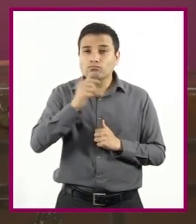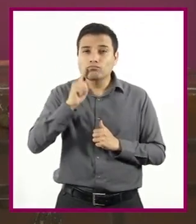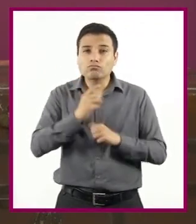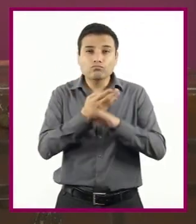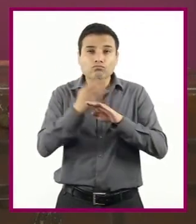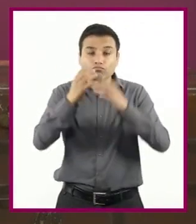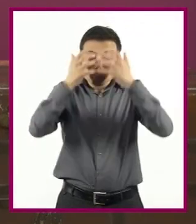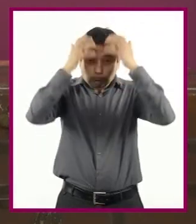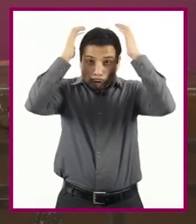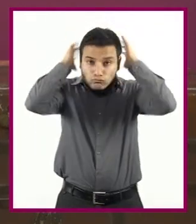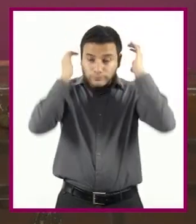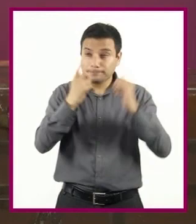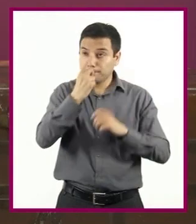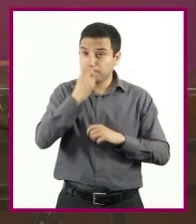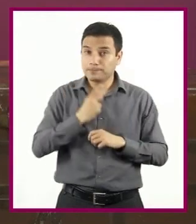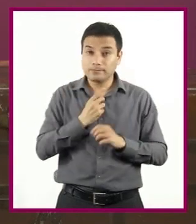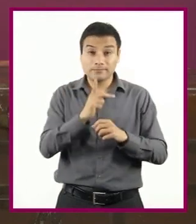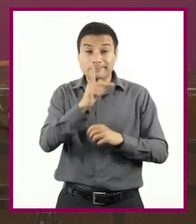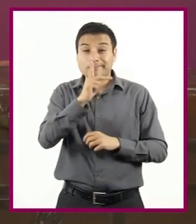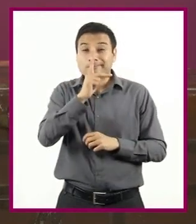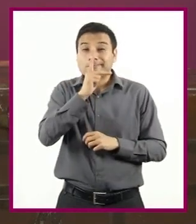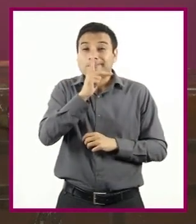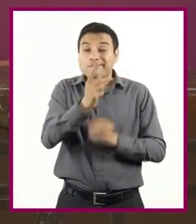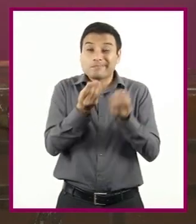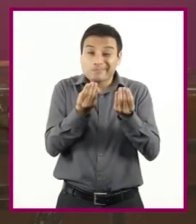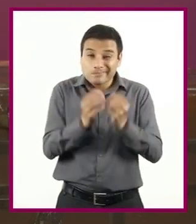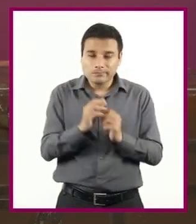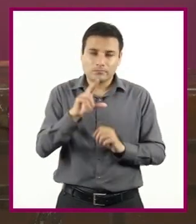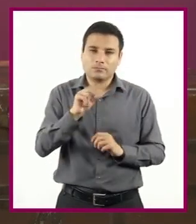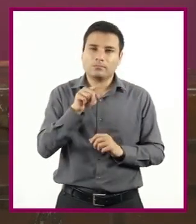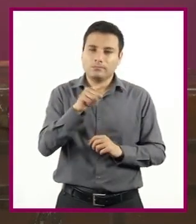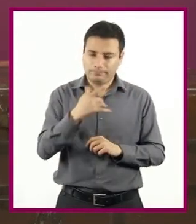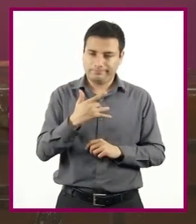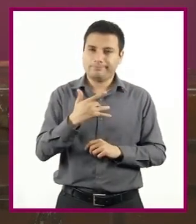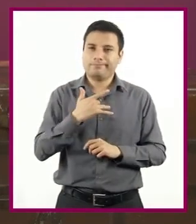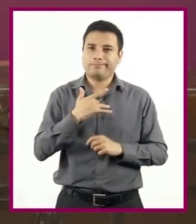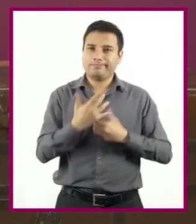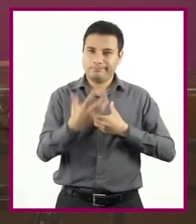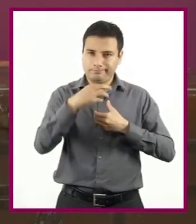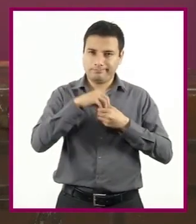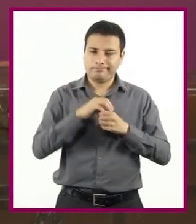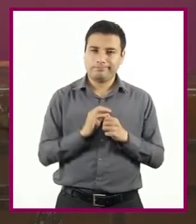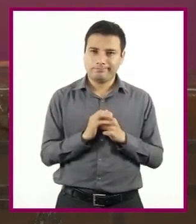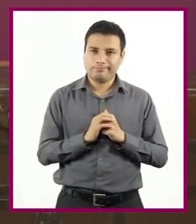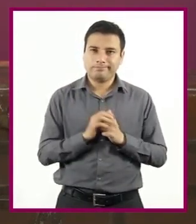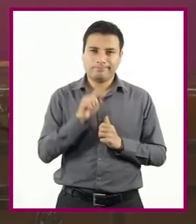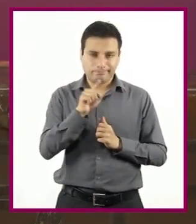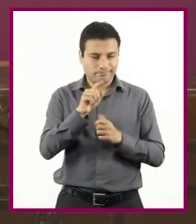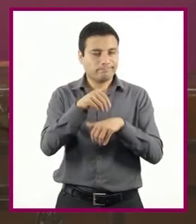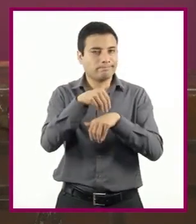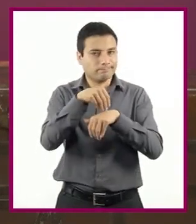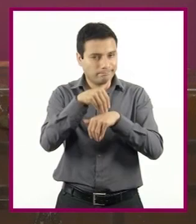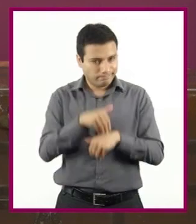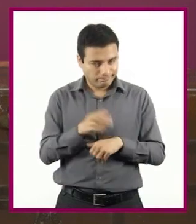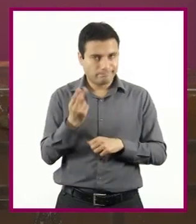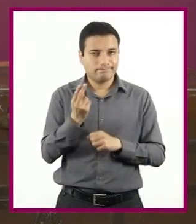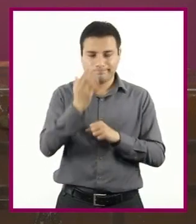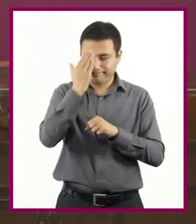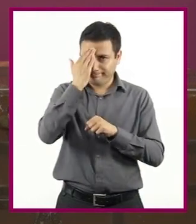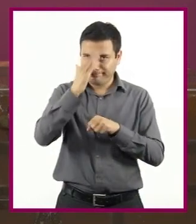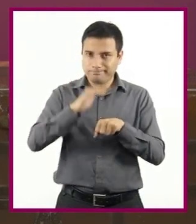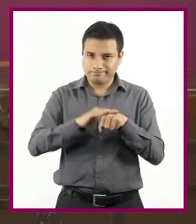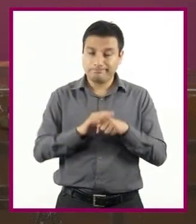cabeza. No son muchas palabras, ponlas pues en tu corazón. Son unas cuantas, dignas de tomarse,